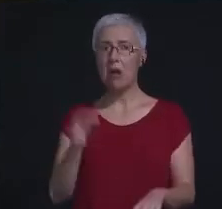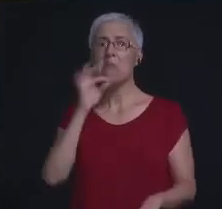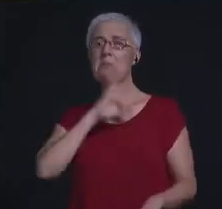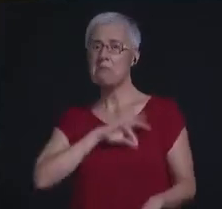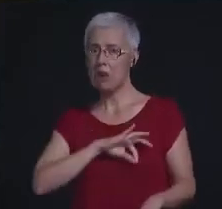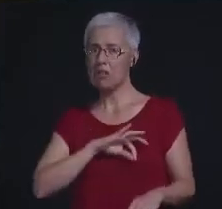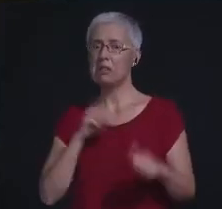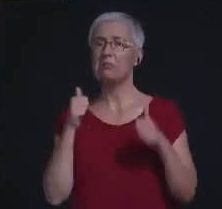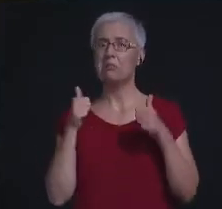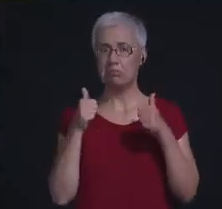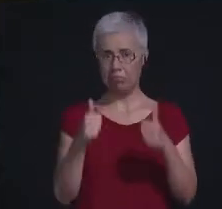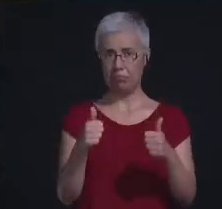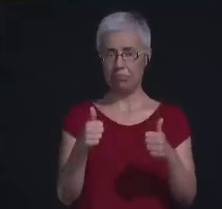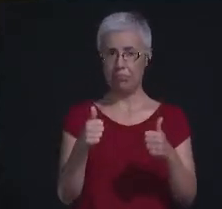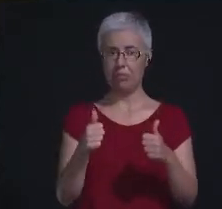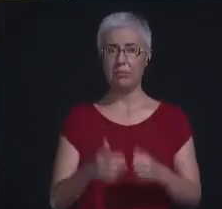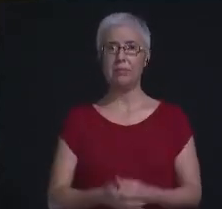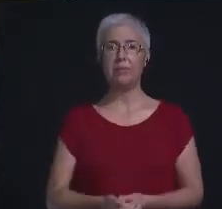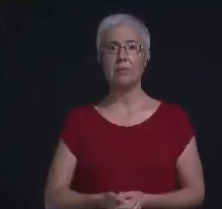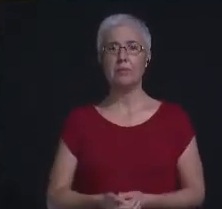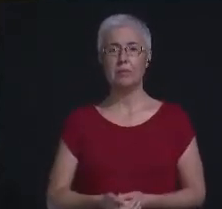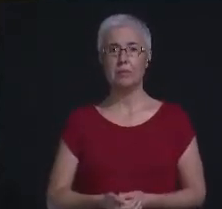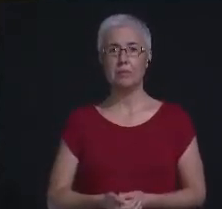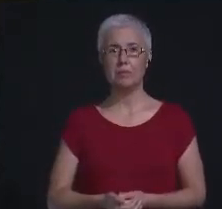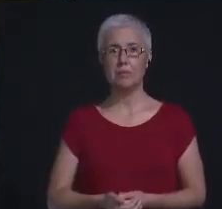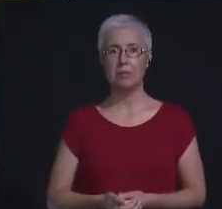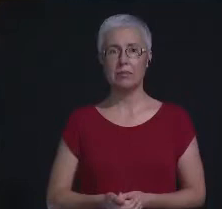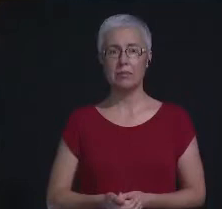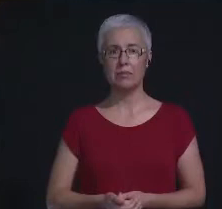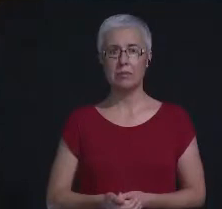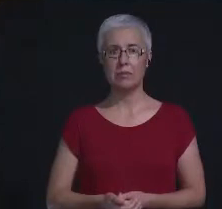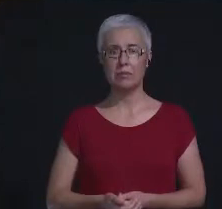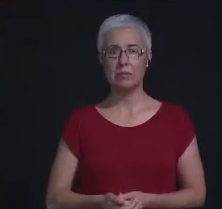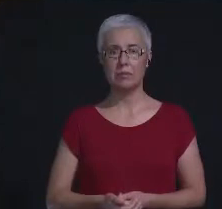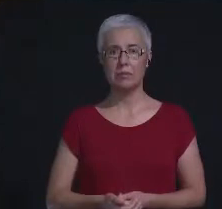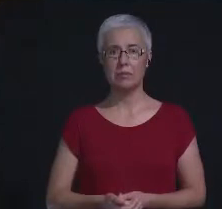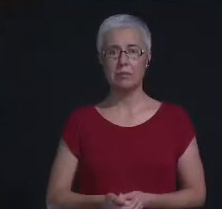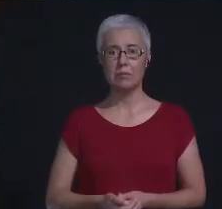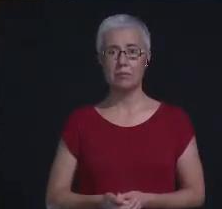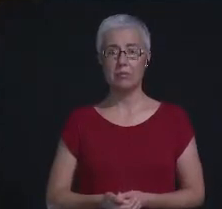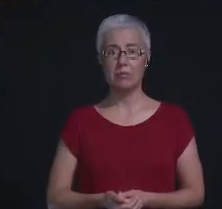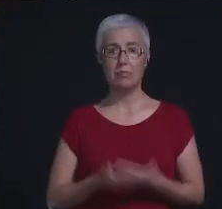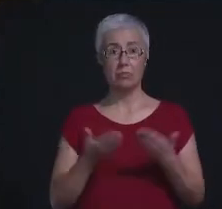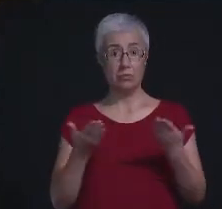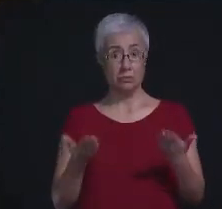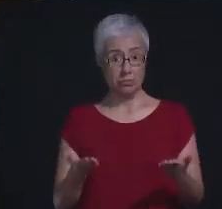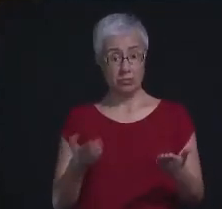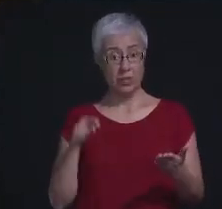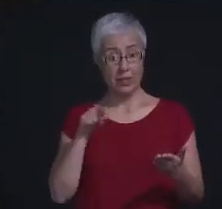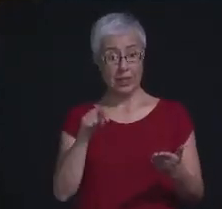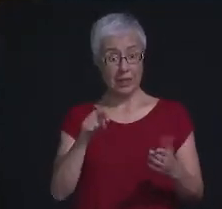las experiencias reales y el track record. Siguiendo la línea de la necesidad de demostrar ese track